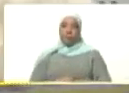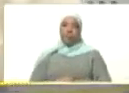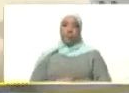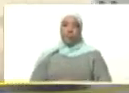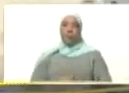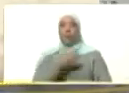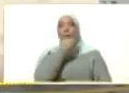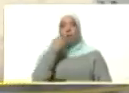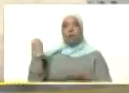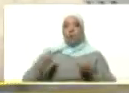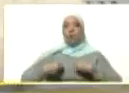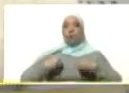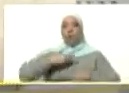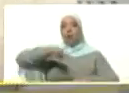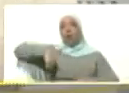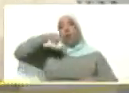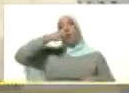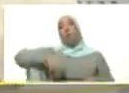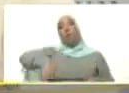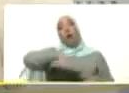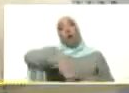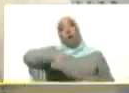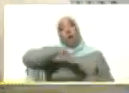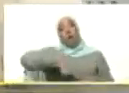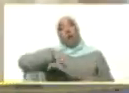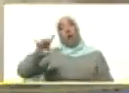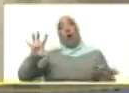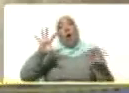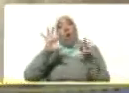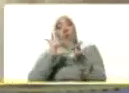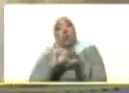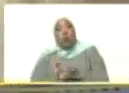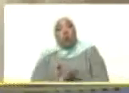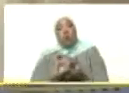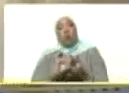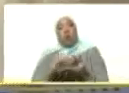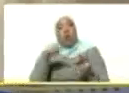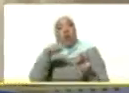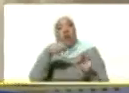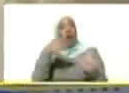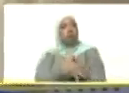una mejor vida a nuestro pueblo. Una unión basada en principios